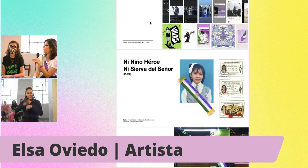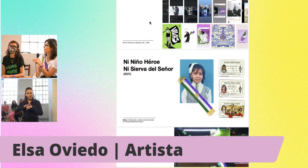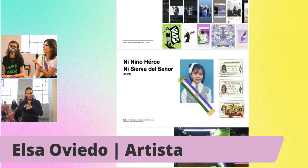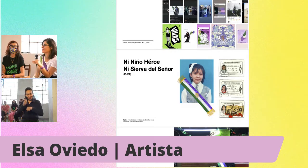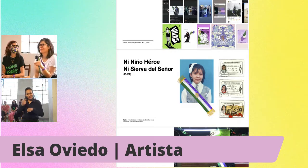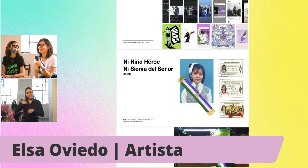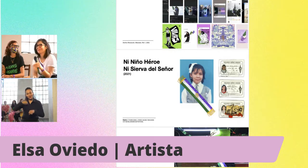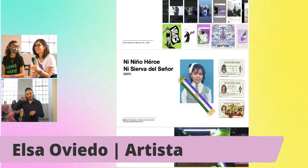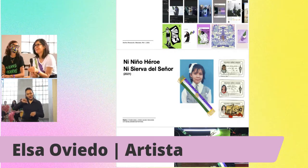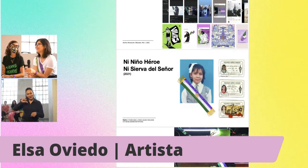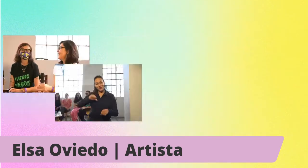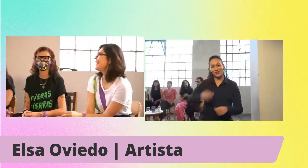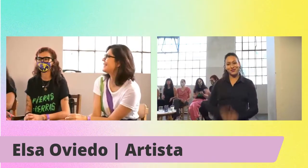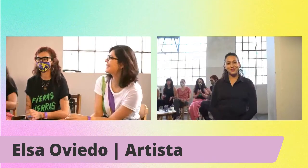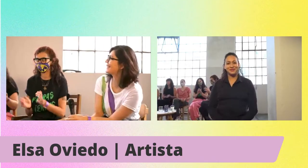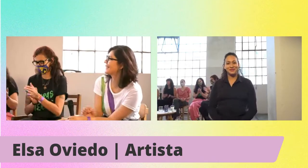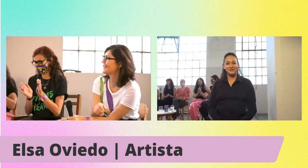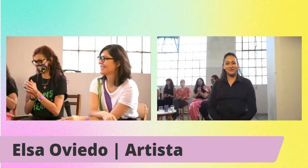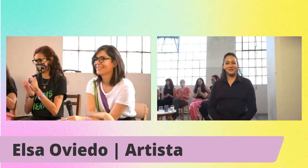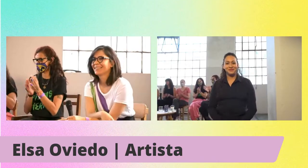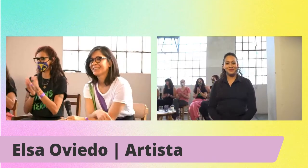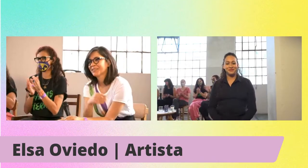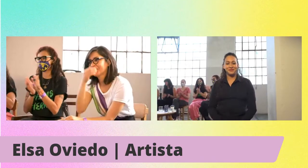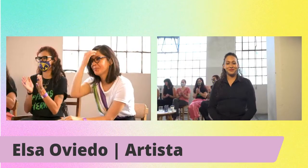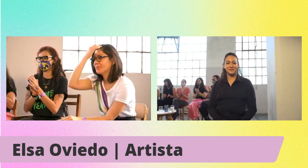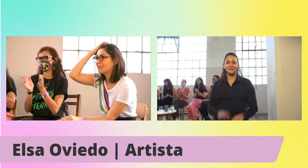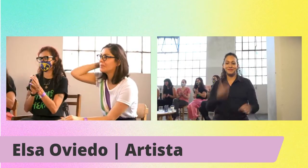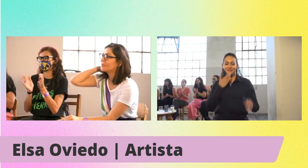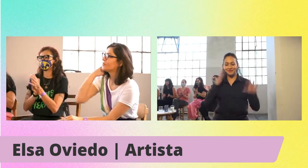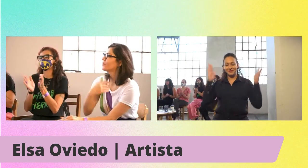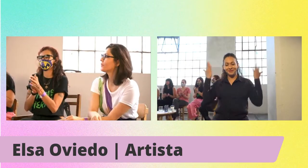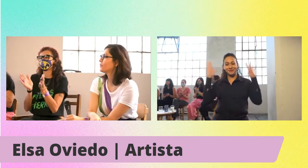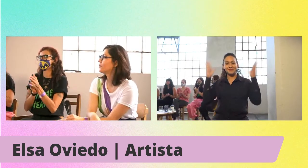por acá. Gracias.